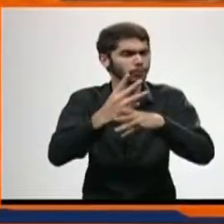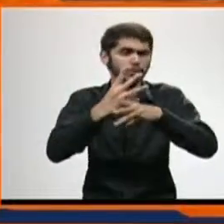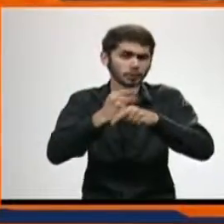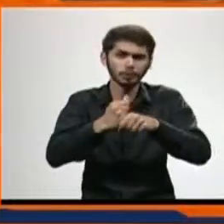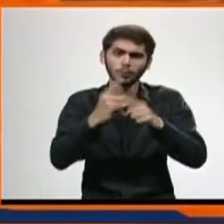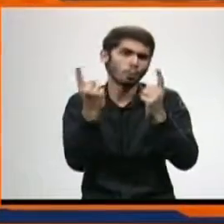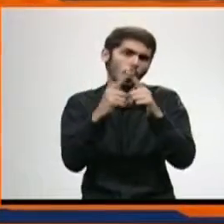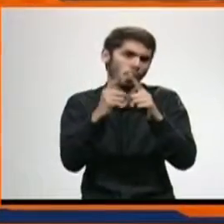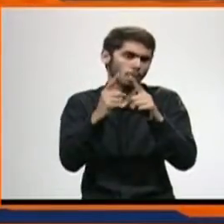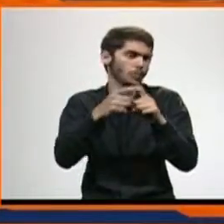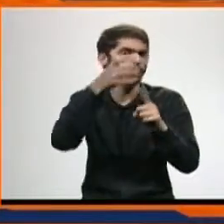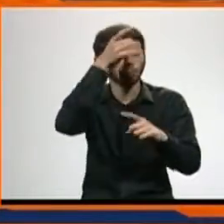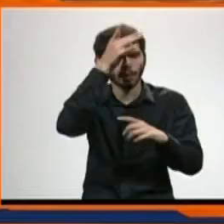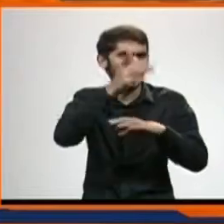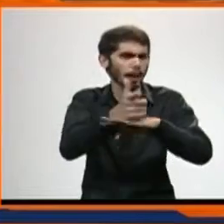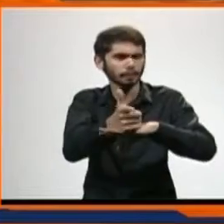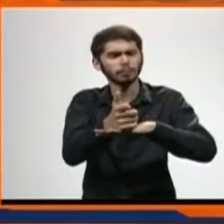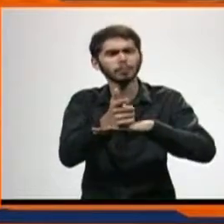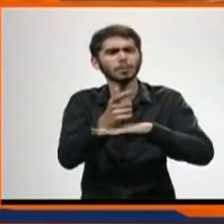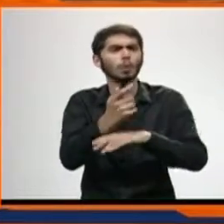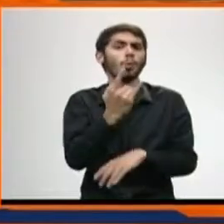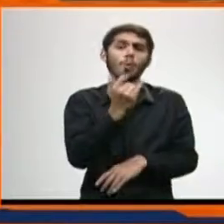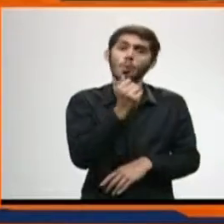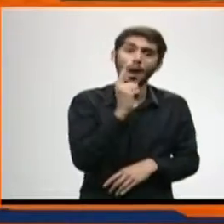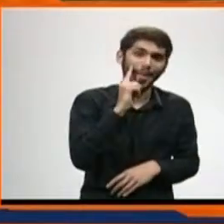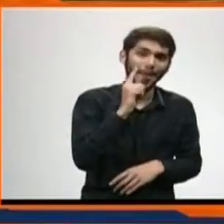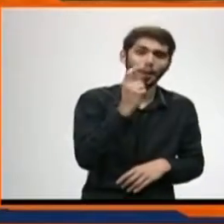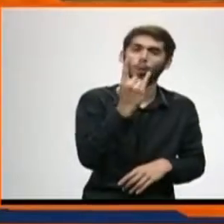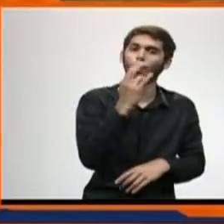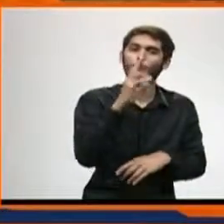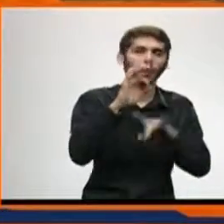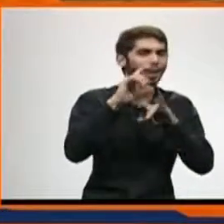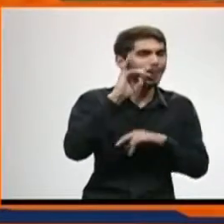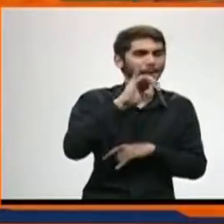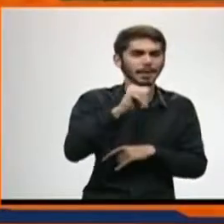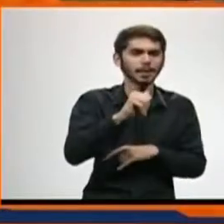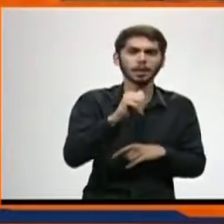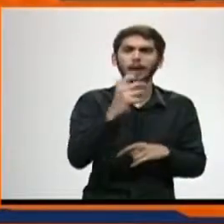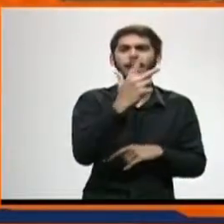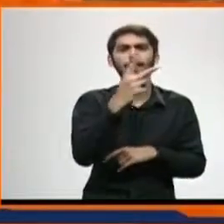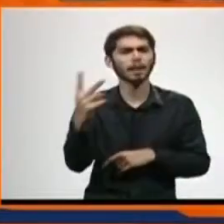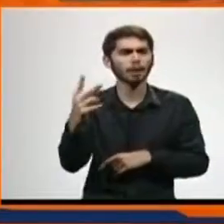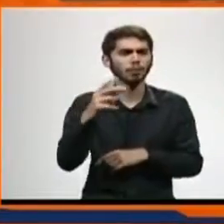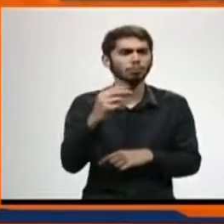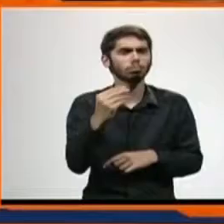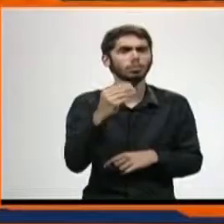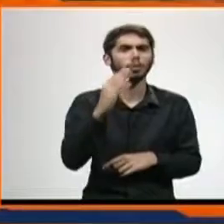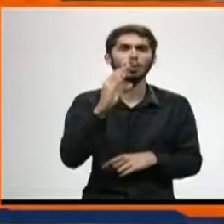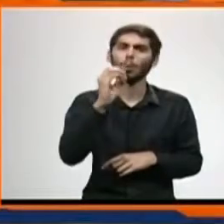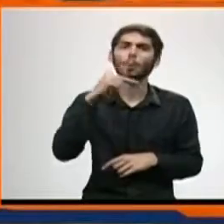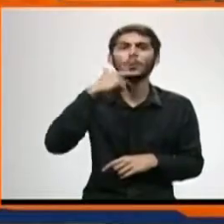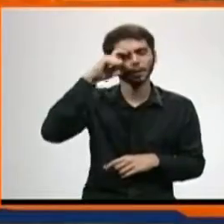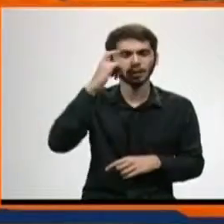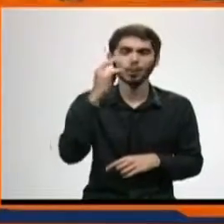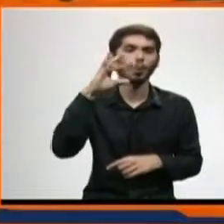turno de los penales allí la Guay urquisa se impuso por 3 a do gracias a las conversiones de bonso